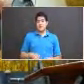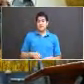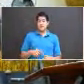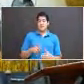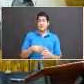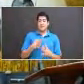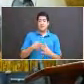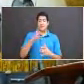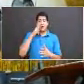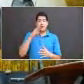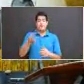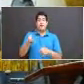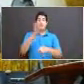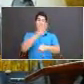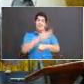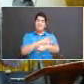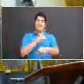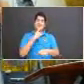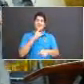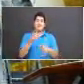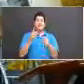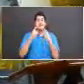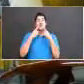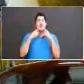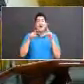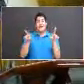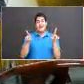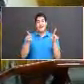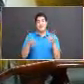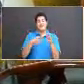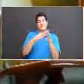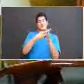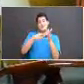miro atrás, dice, proclama apostólico.